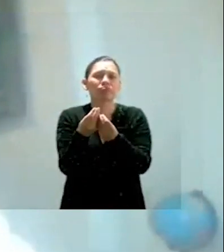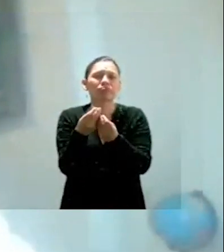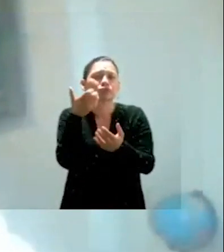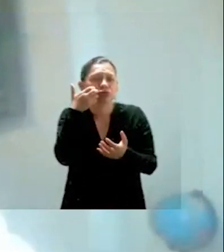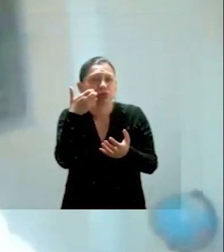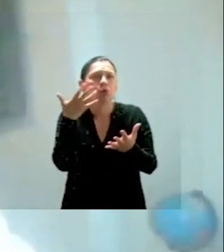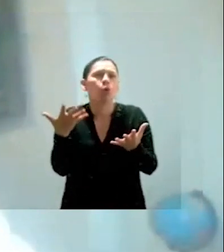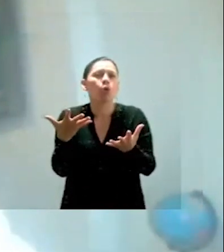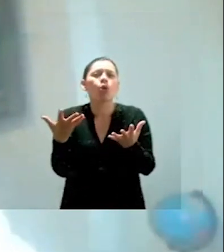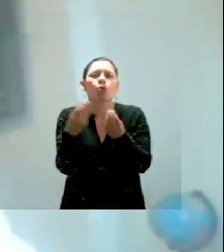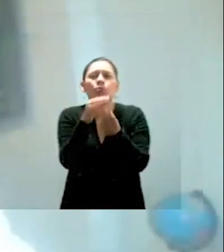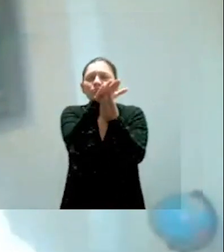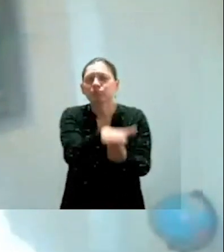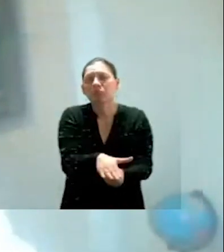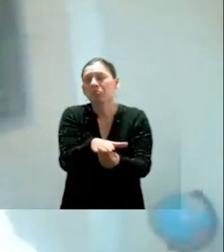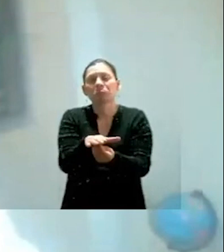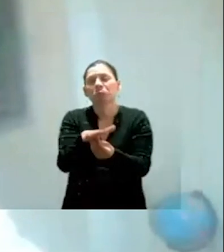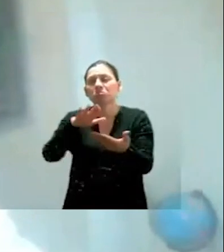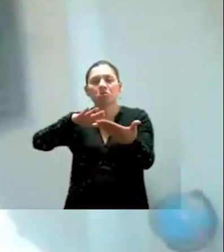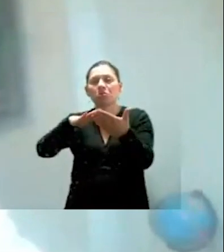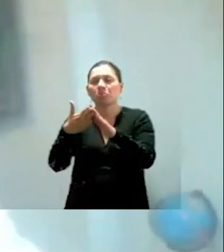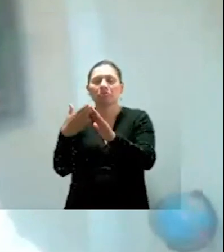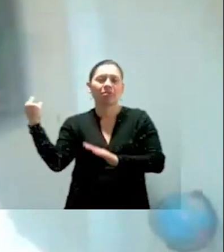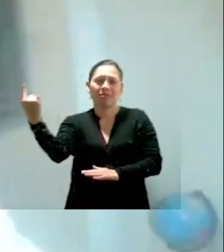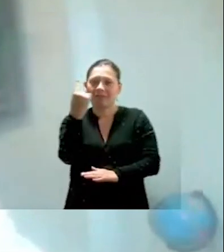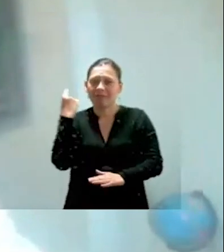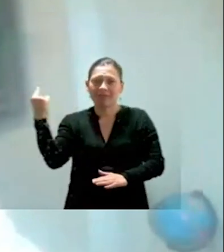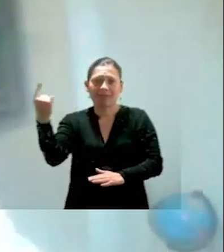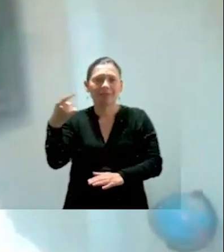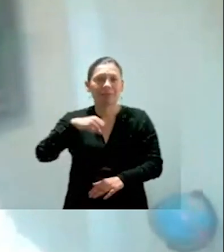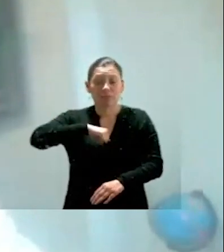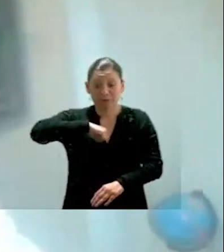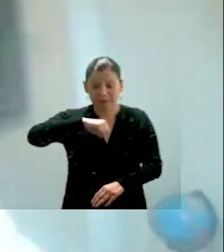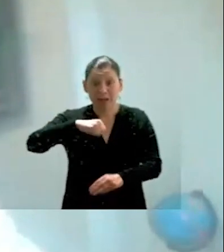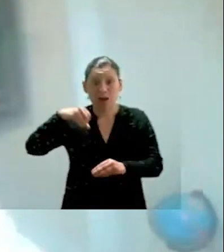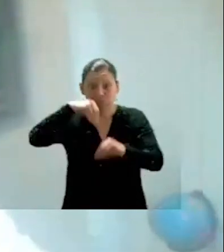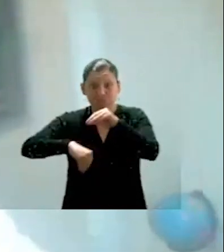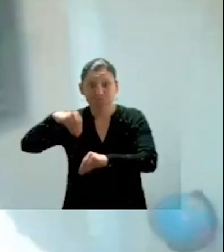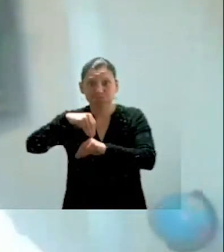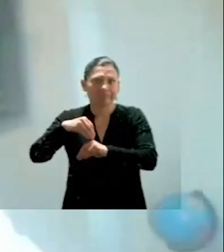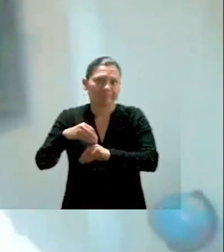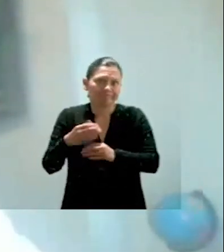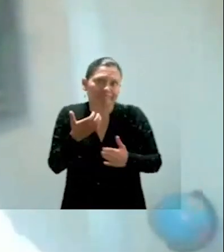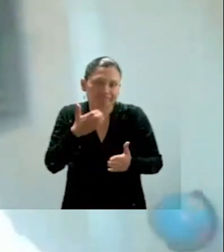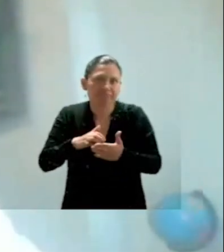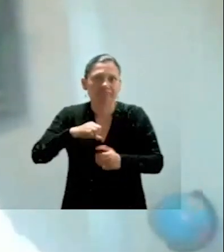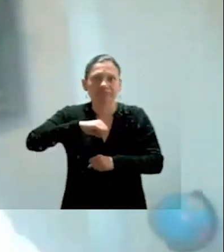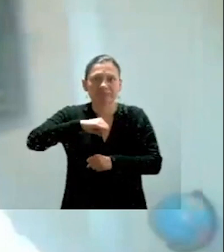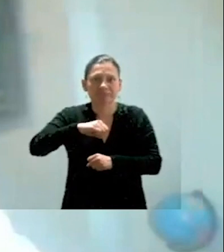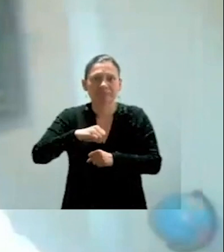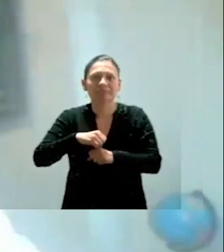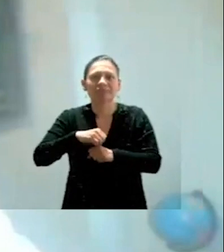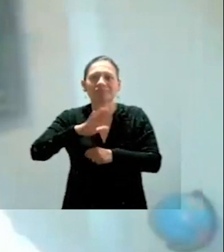finalmente son derechos que se crean para todo el mundo. De manera que eso de la expansión de los derechos